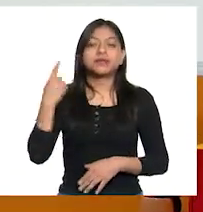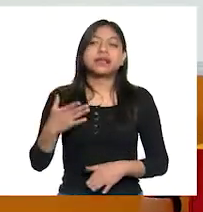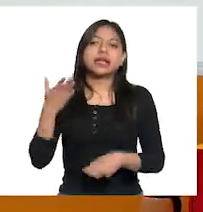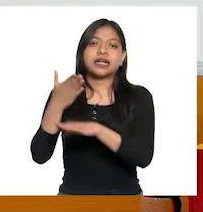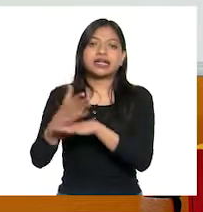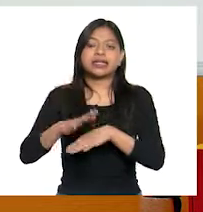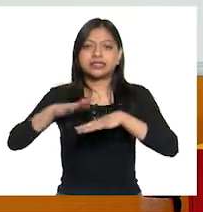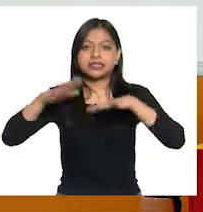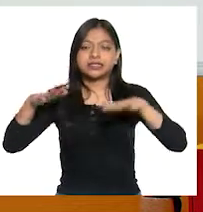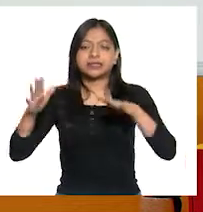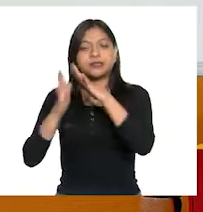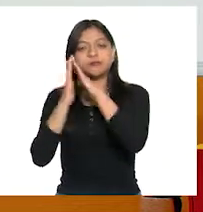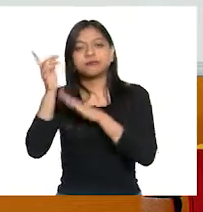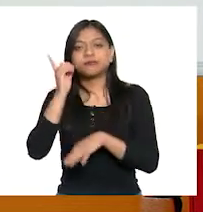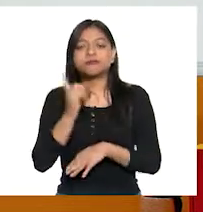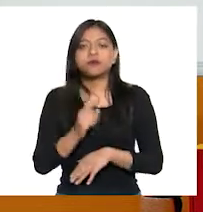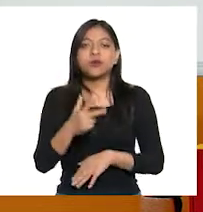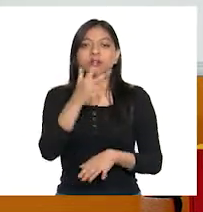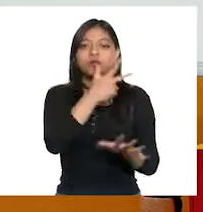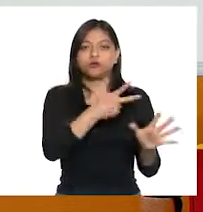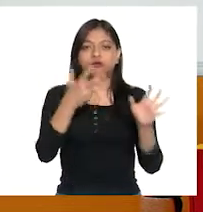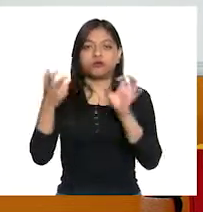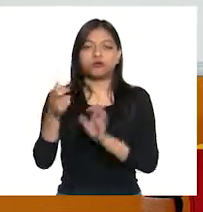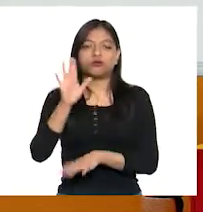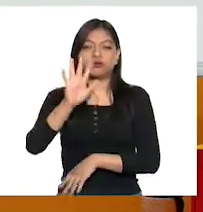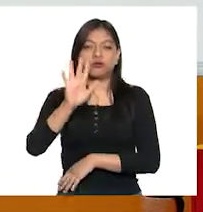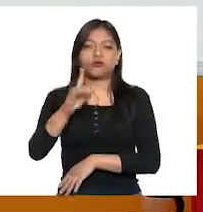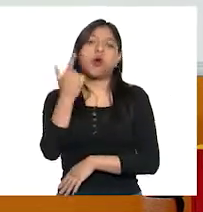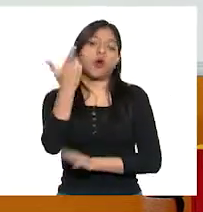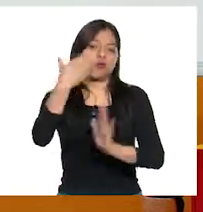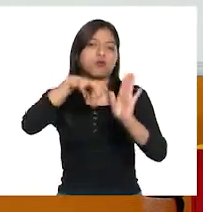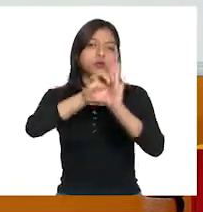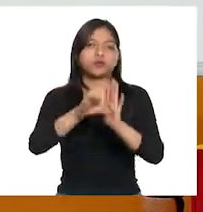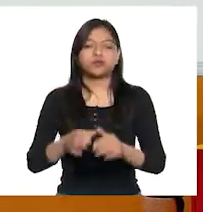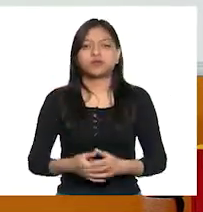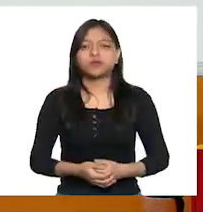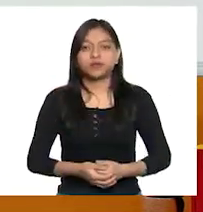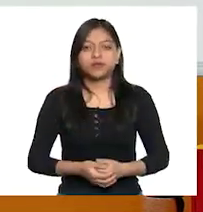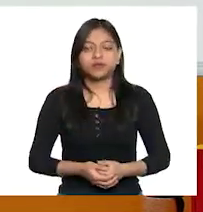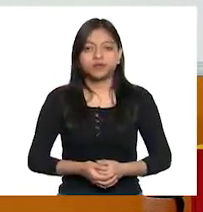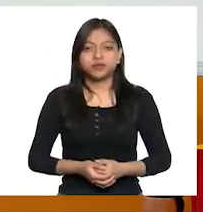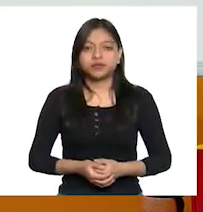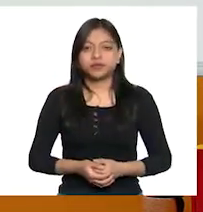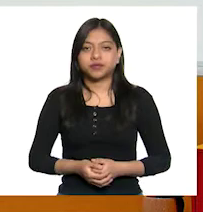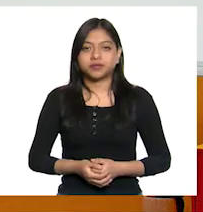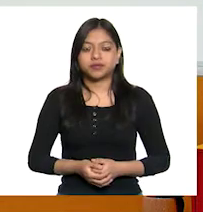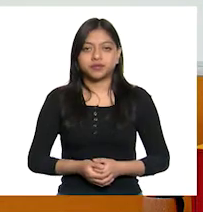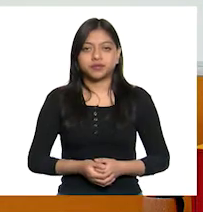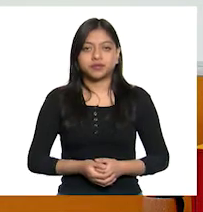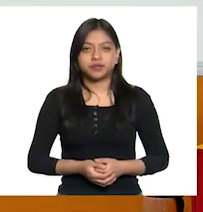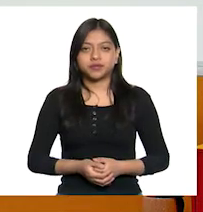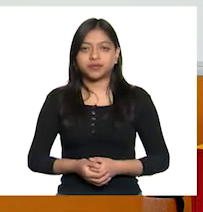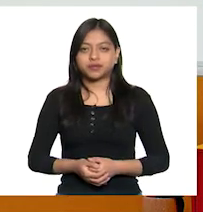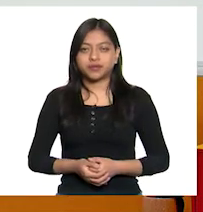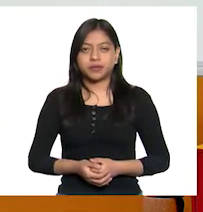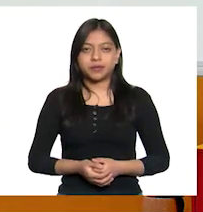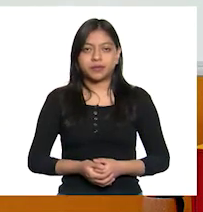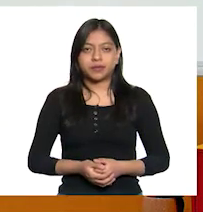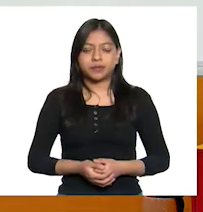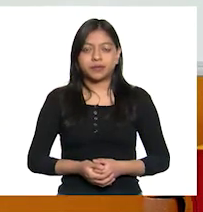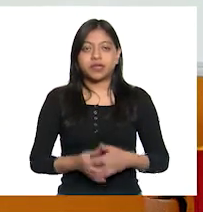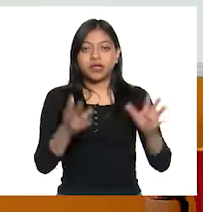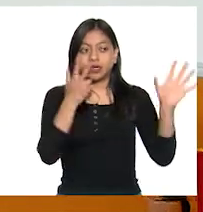personas, correcto, 850. Entonces, una noche y dos días son